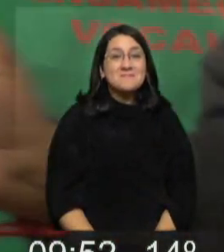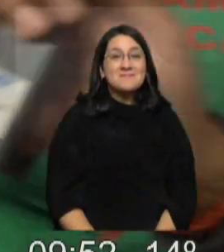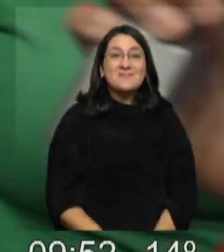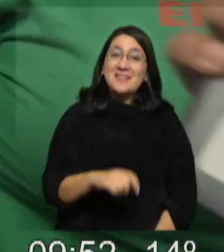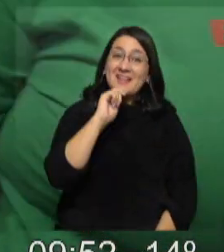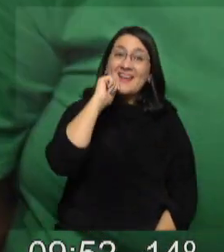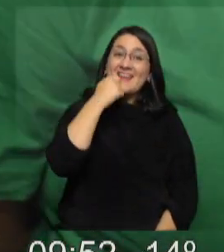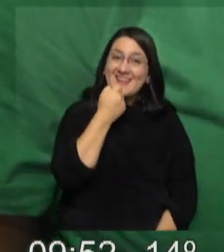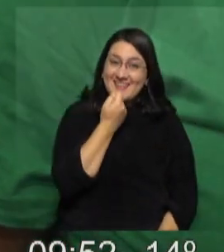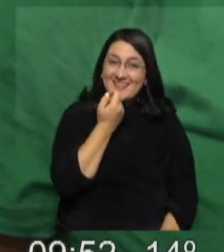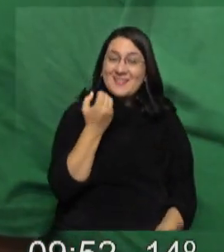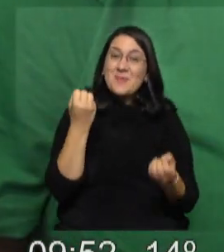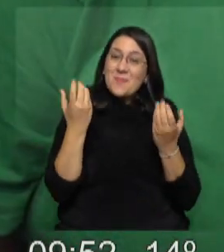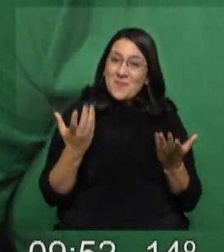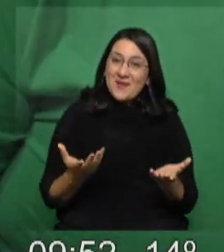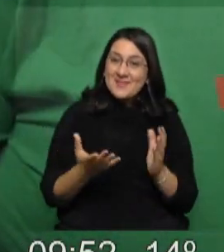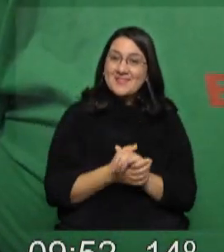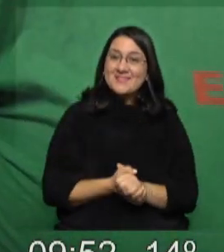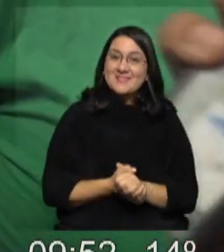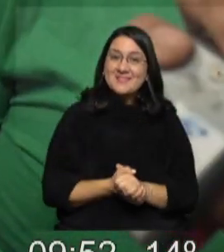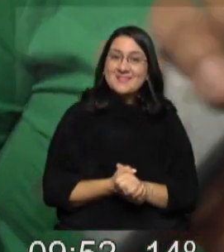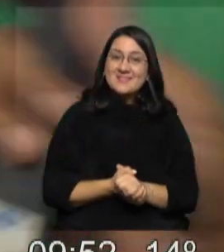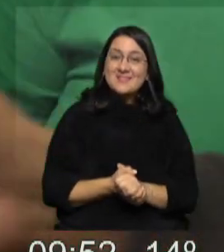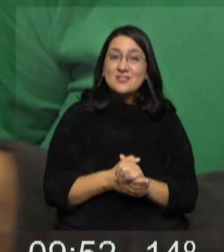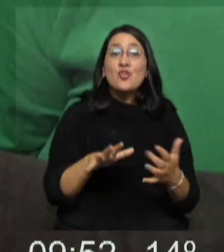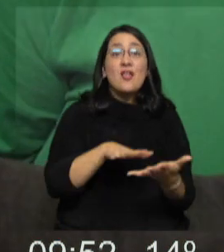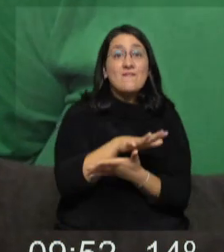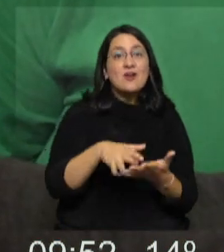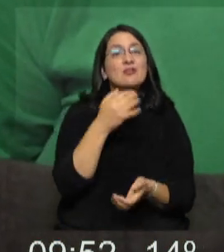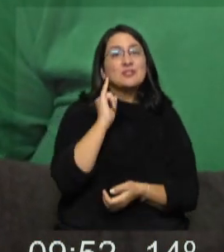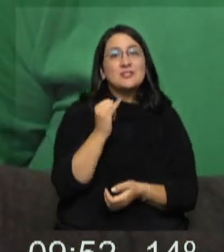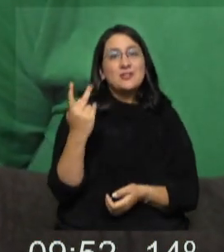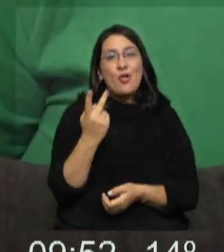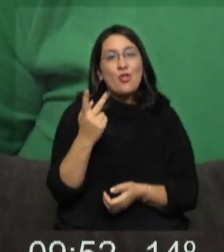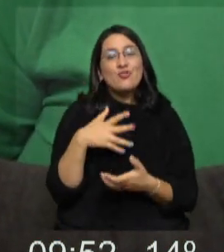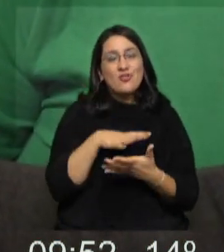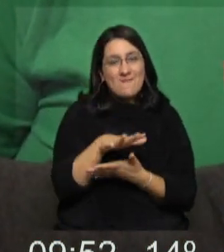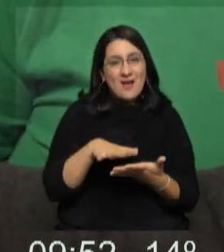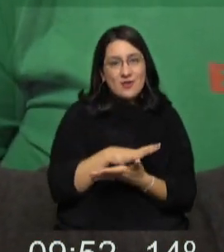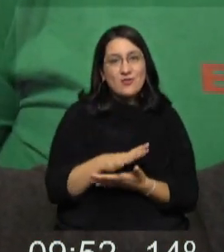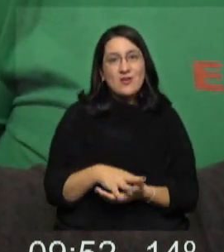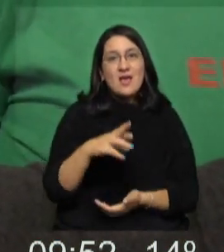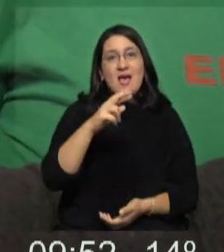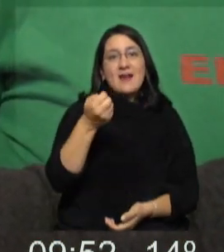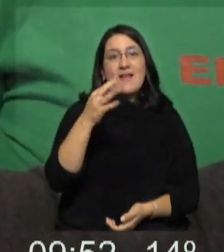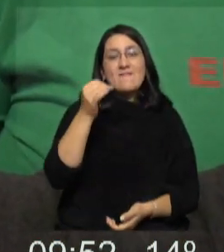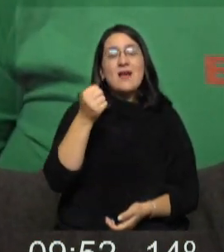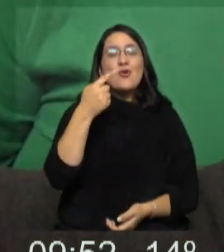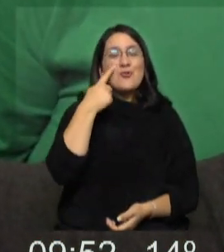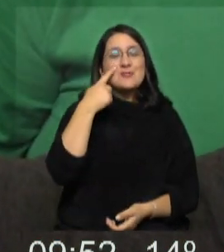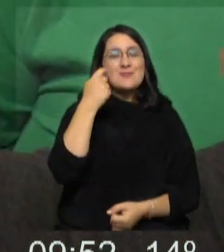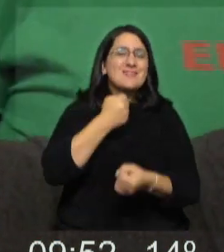Qué lindo, señora, bueno. Qué gran... Ah, ¿son del barrio? Del barrio, del barrio. Al Rafa lo conocemos hace